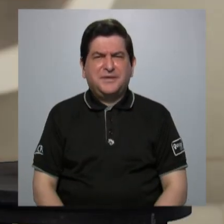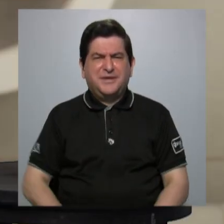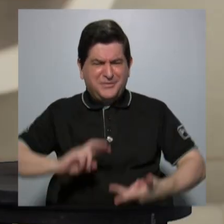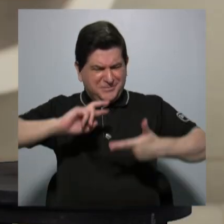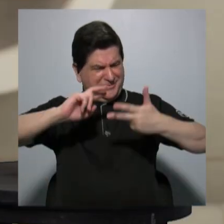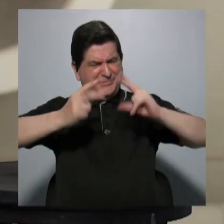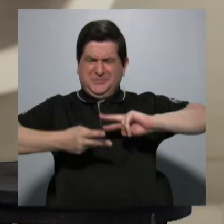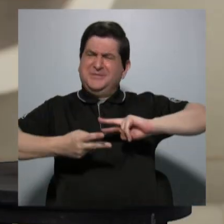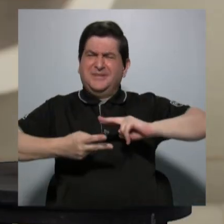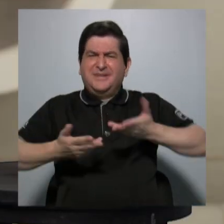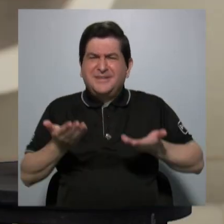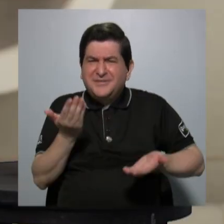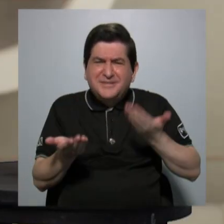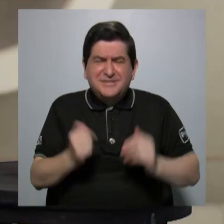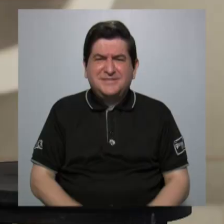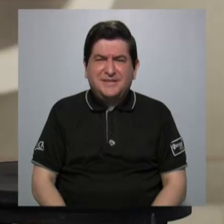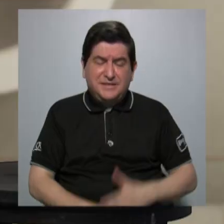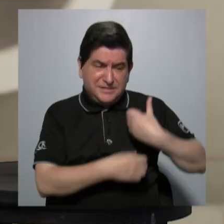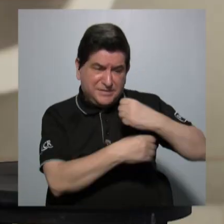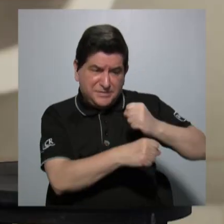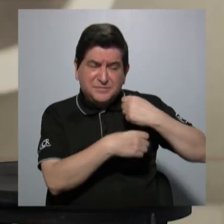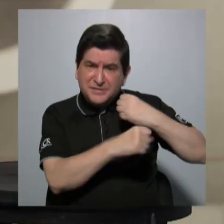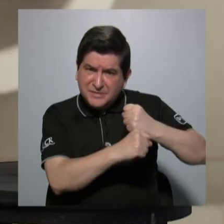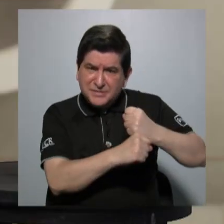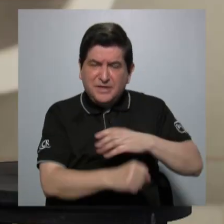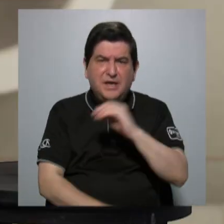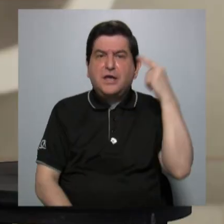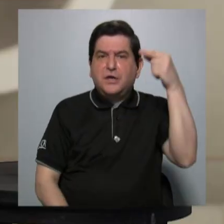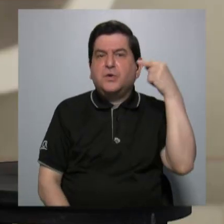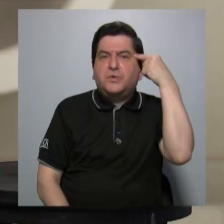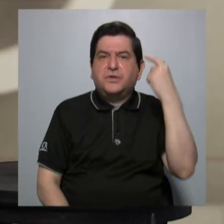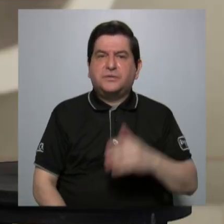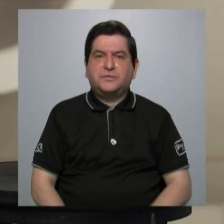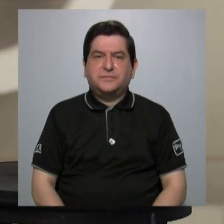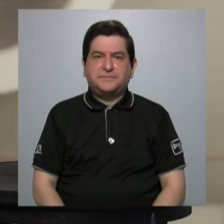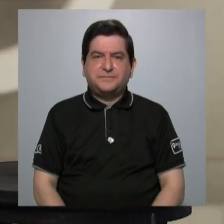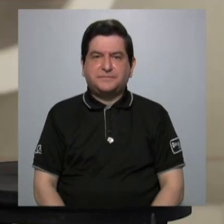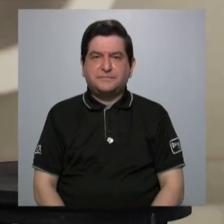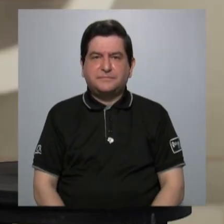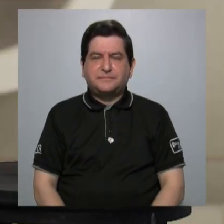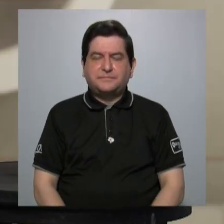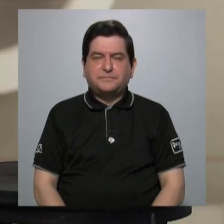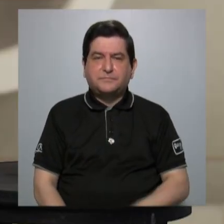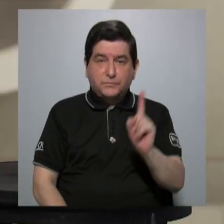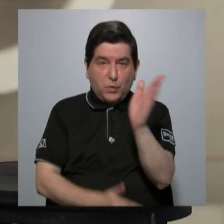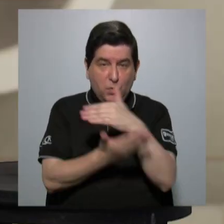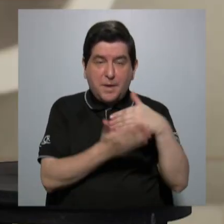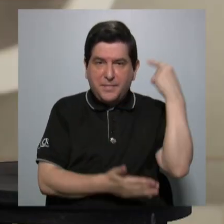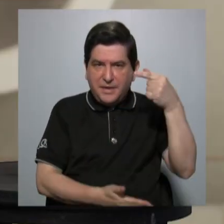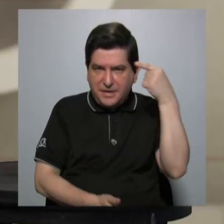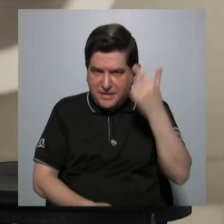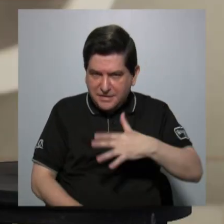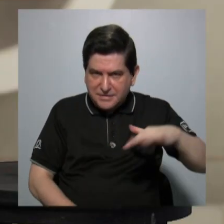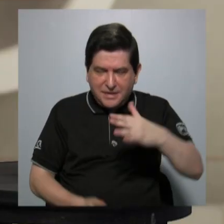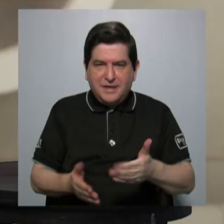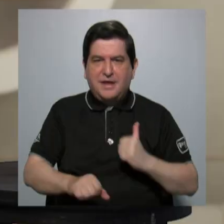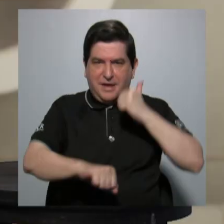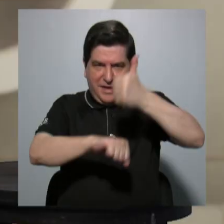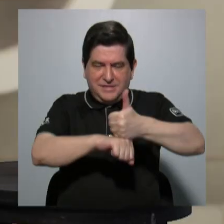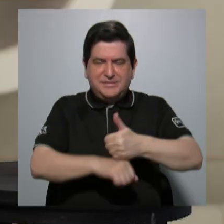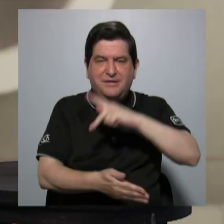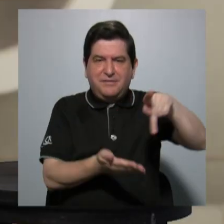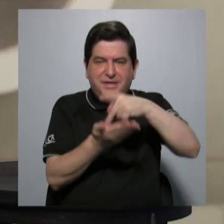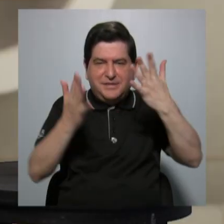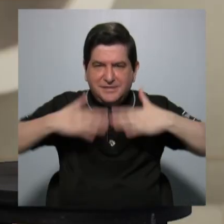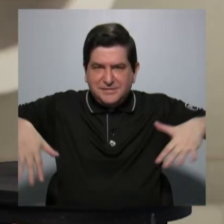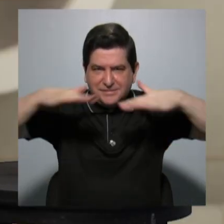una contradicción entre las municipalidades y el Estado. Porque por un lado el Estado lo que quiere es crear los